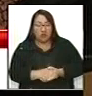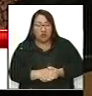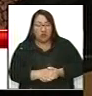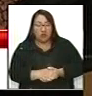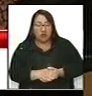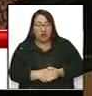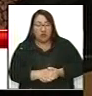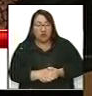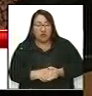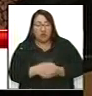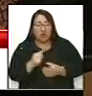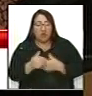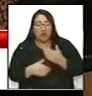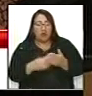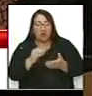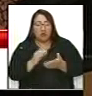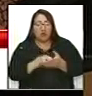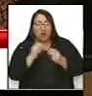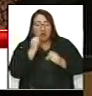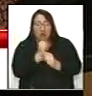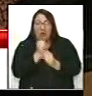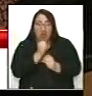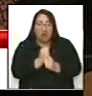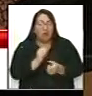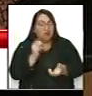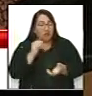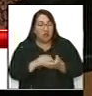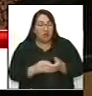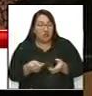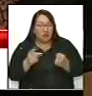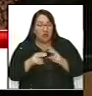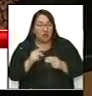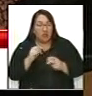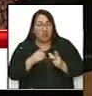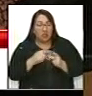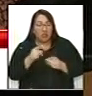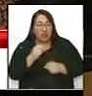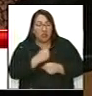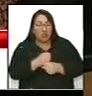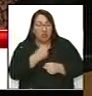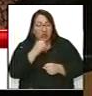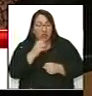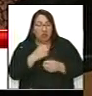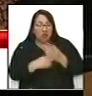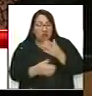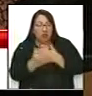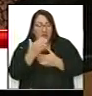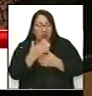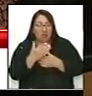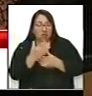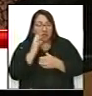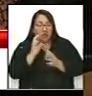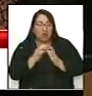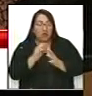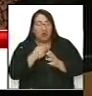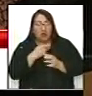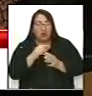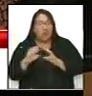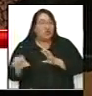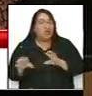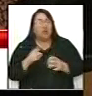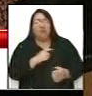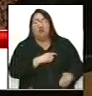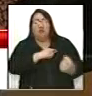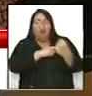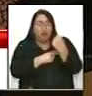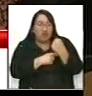proceso hay más retos. Y sobre esos retos, como comentaba Flor en la mañana, la mujer se hace, la mujer